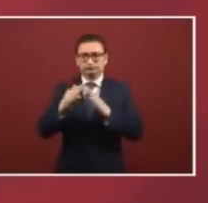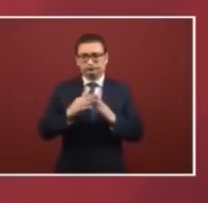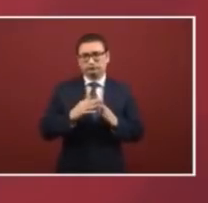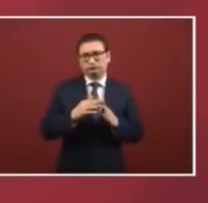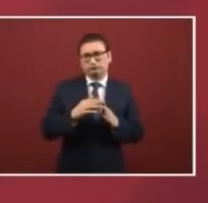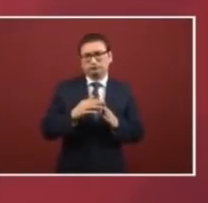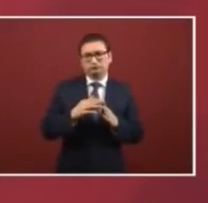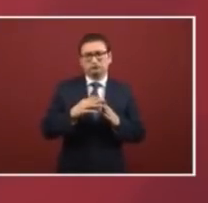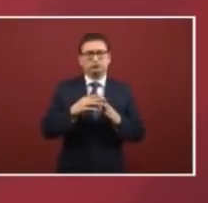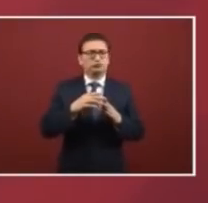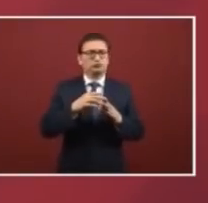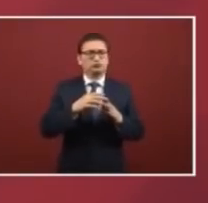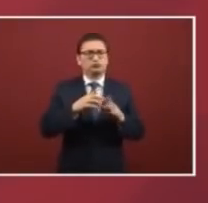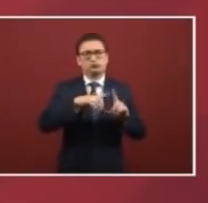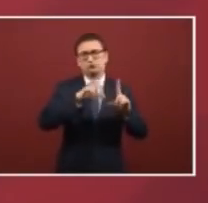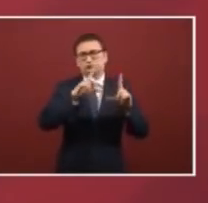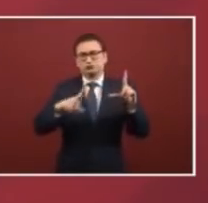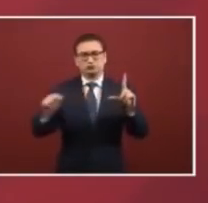dos domicilios, en uno